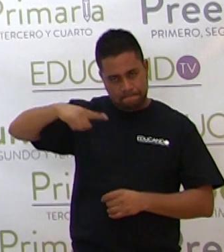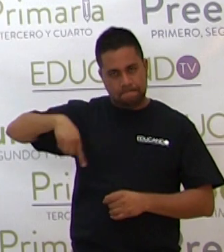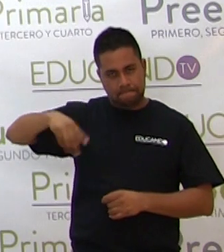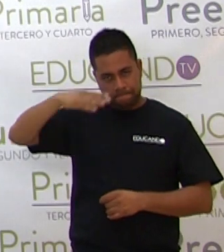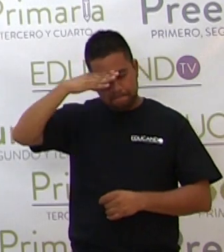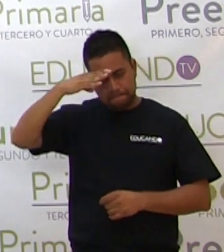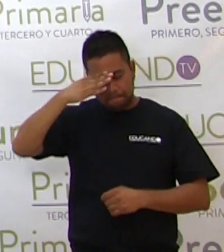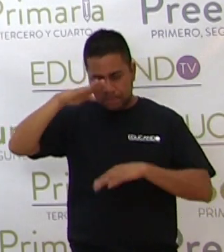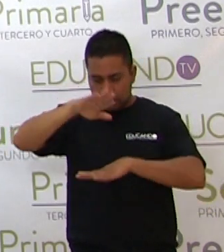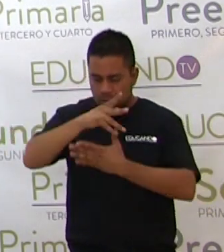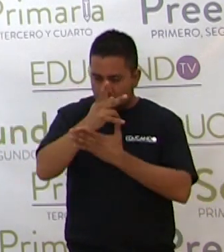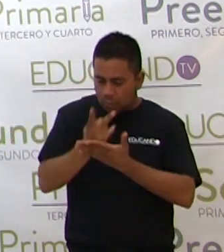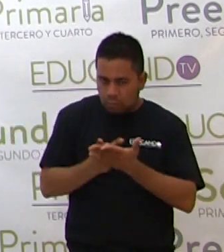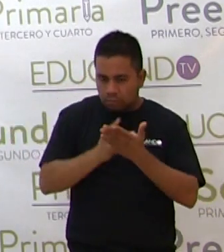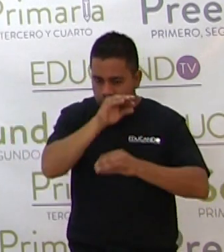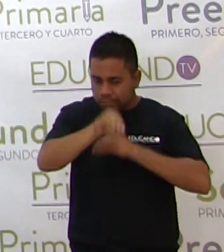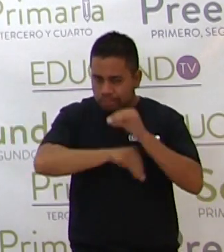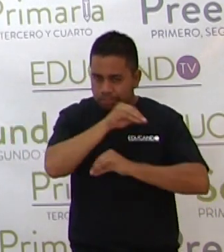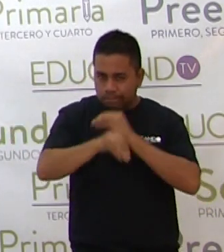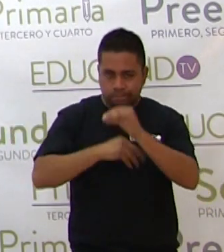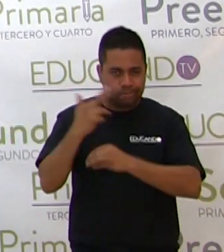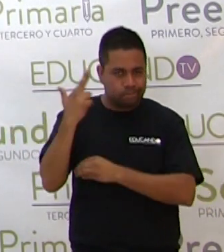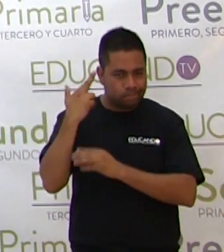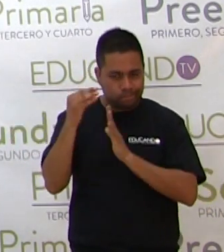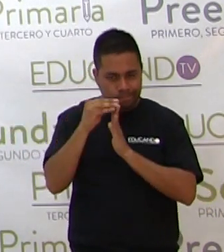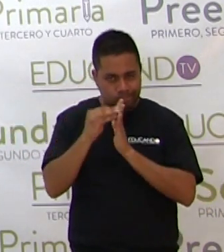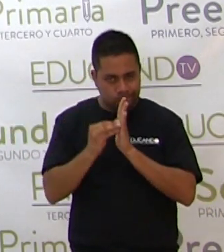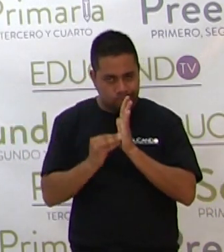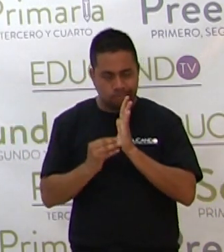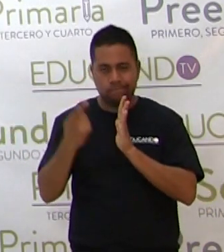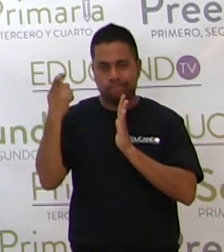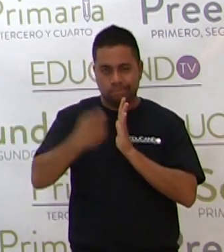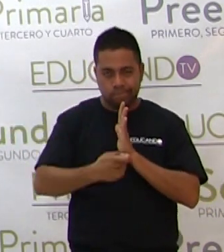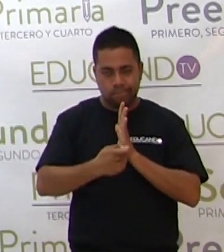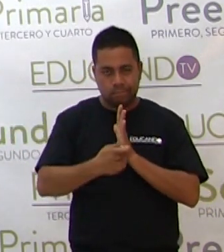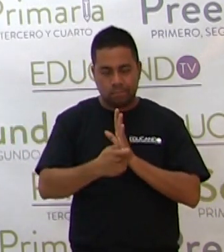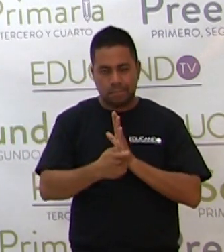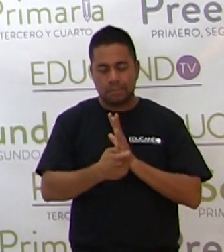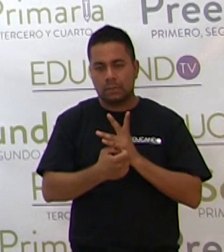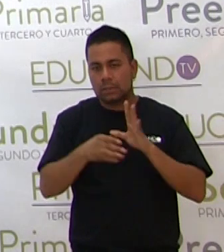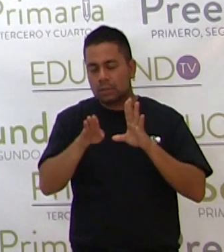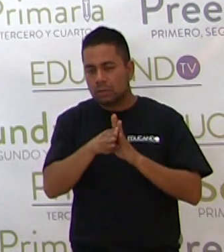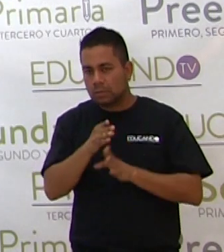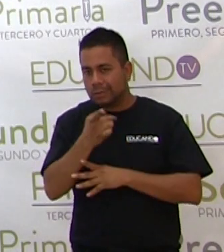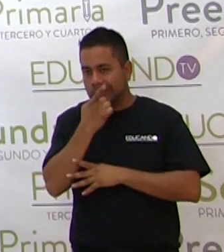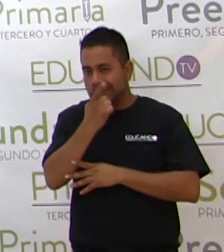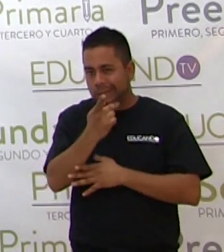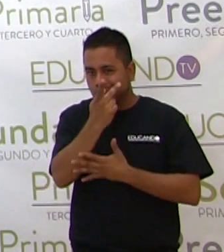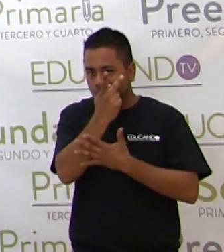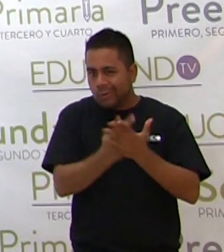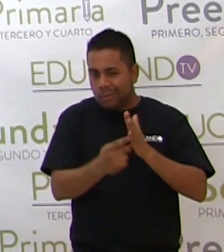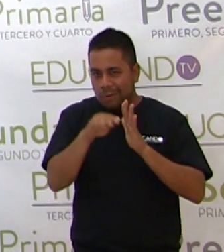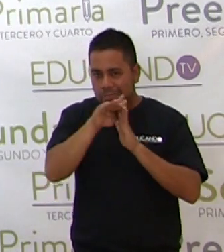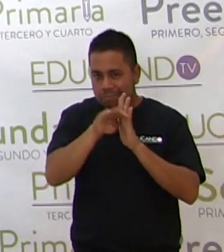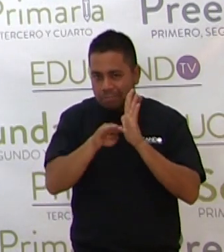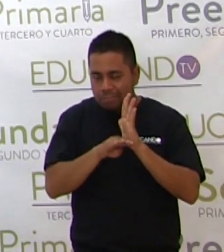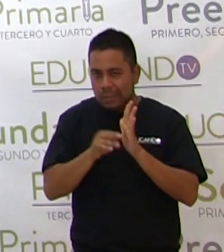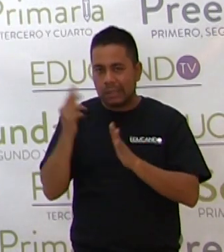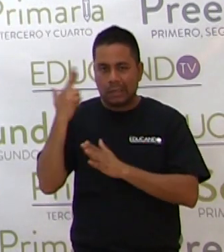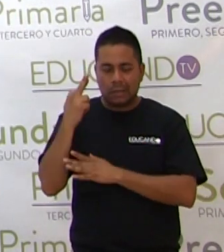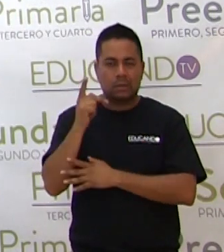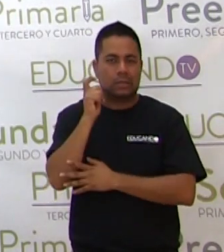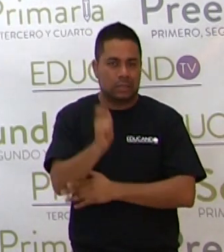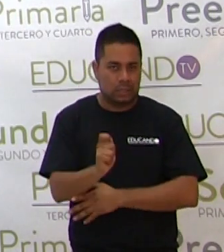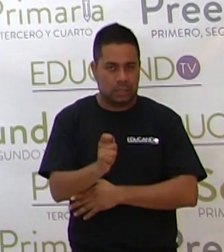qué es un programa de radio como podríamos definir un programa de radio y para